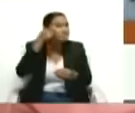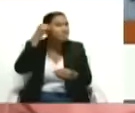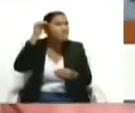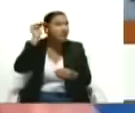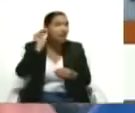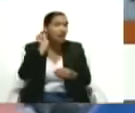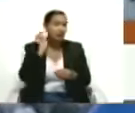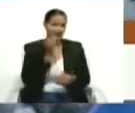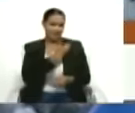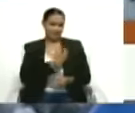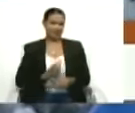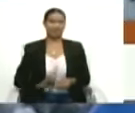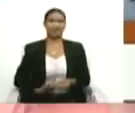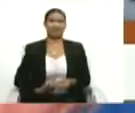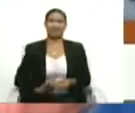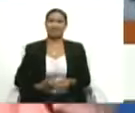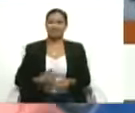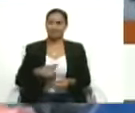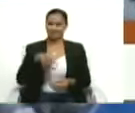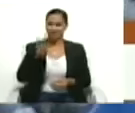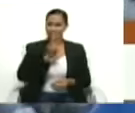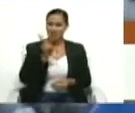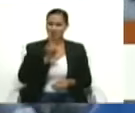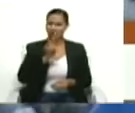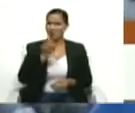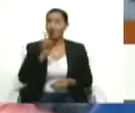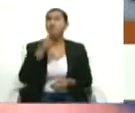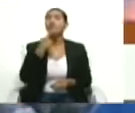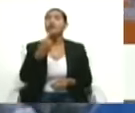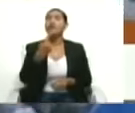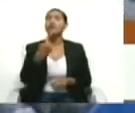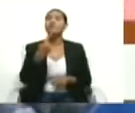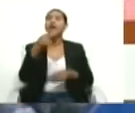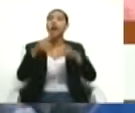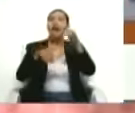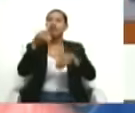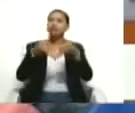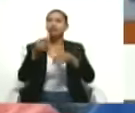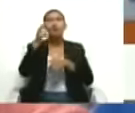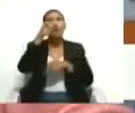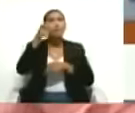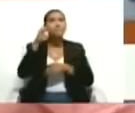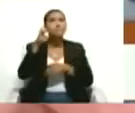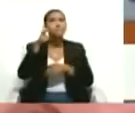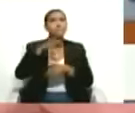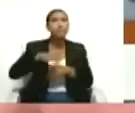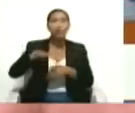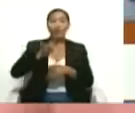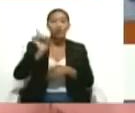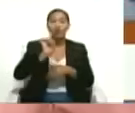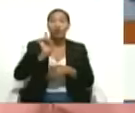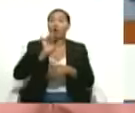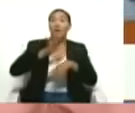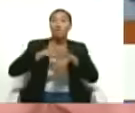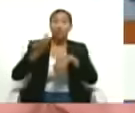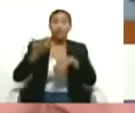No porque se lo pida el pueblo, no porque lo diga el pueblo, sino porque sus amos le dan las órdenes. ¿Para qué?